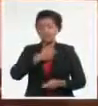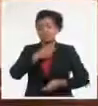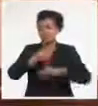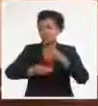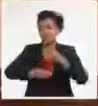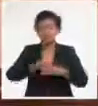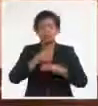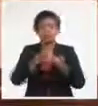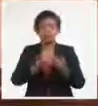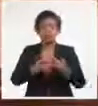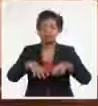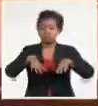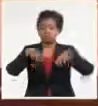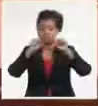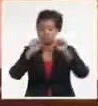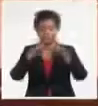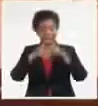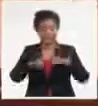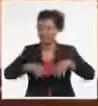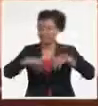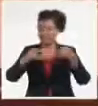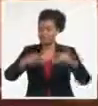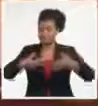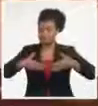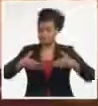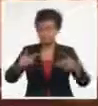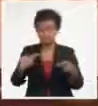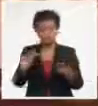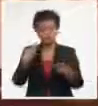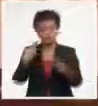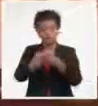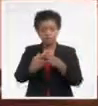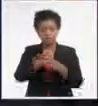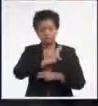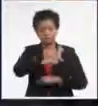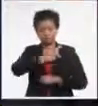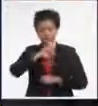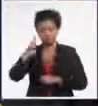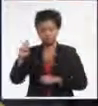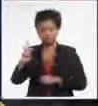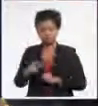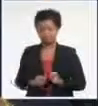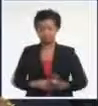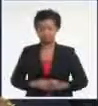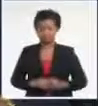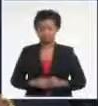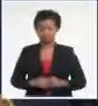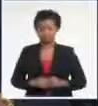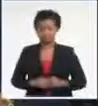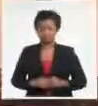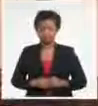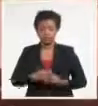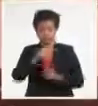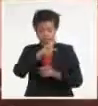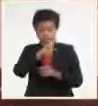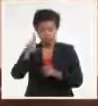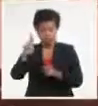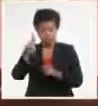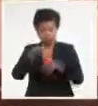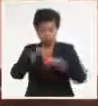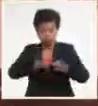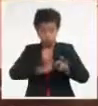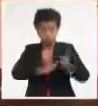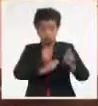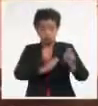situaciones, pero siempre hay que mantener la confianza en la revolución, que desde que nació lo